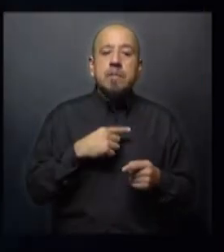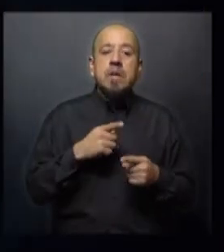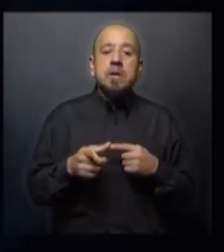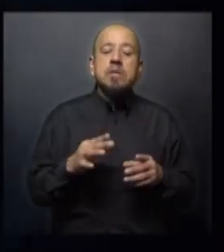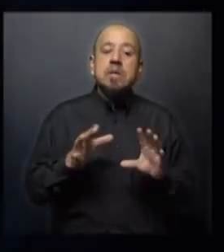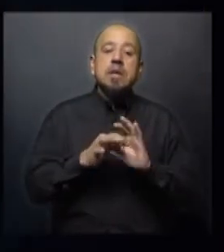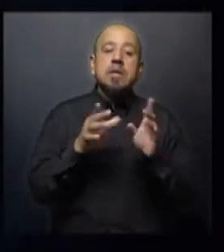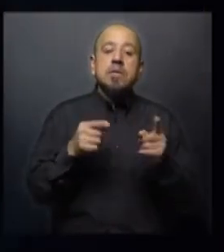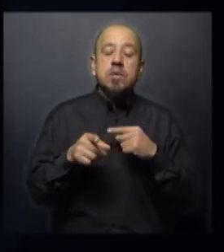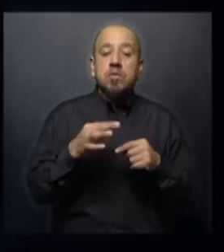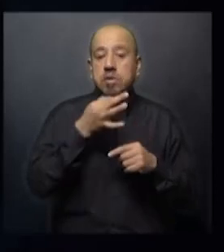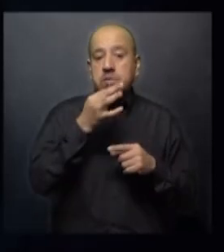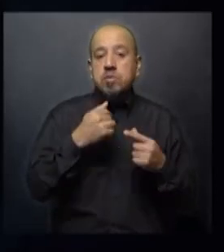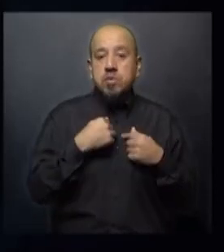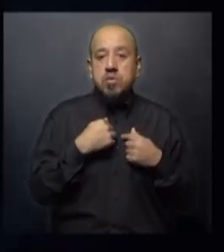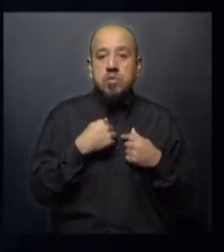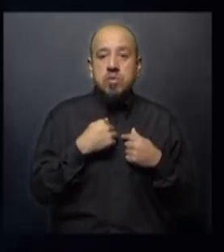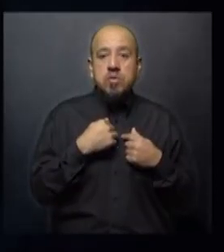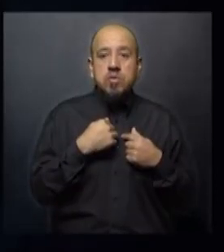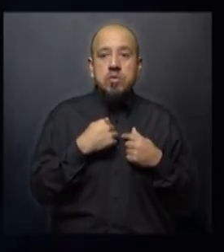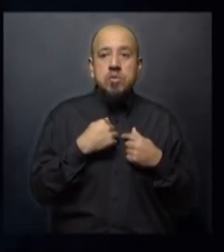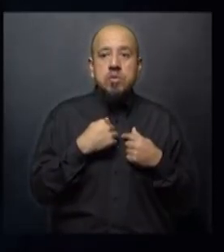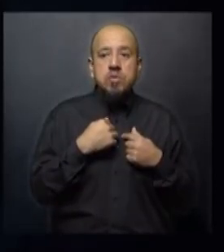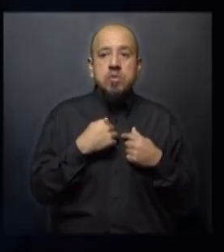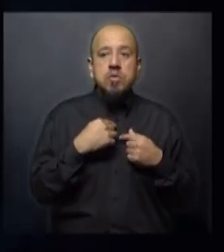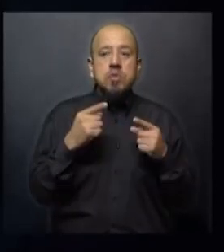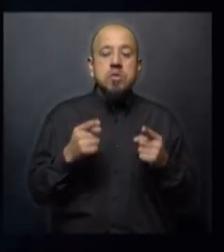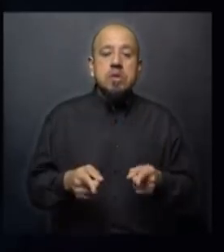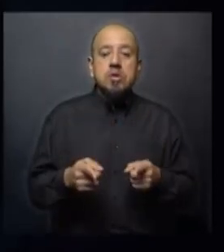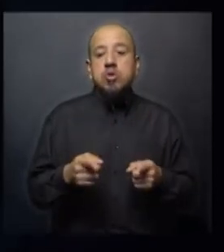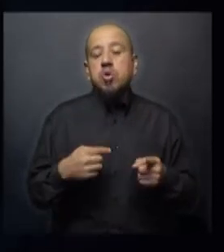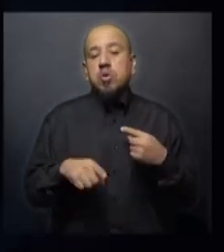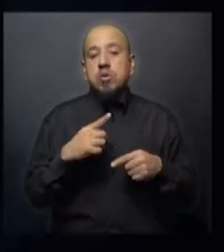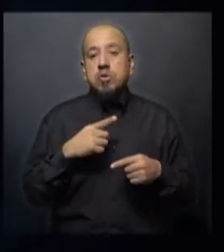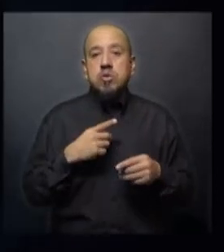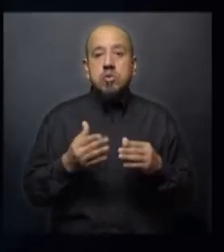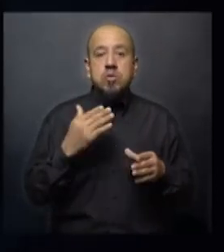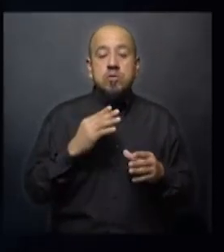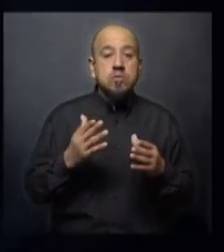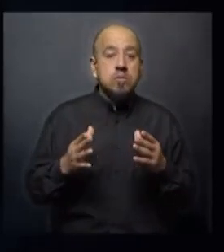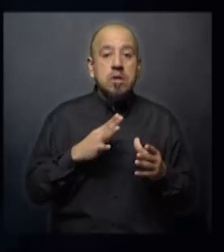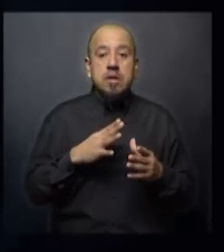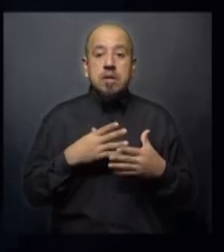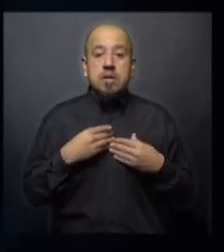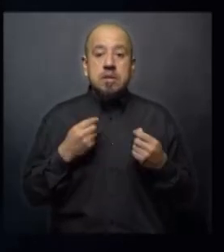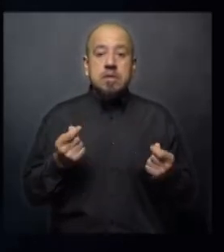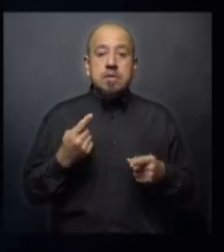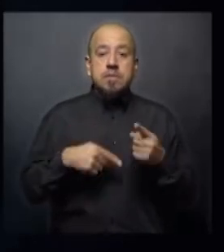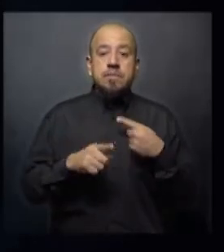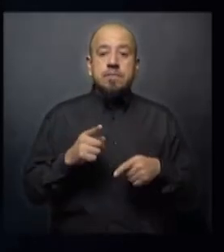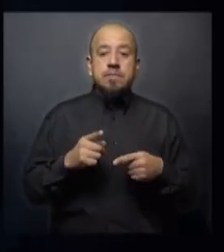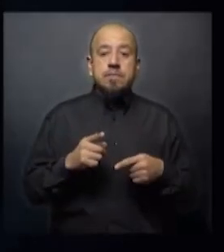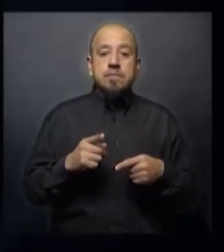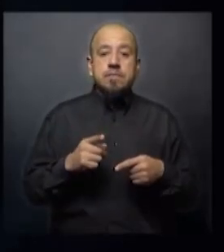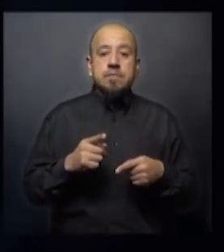la manera que le decimos nosotros Exacto esa es una enorme tentación que surca la educación y